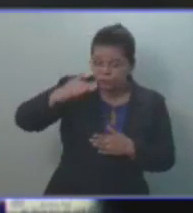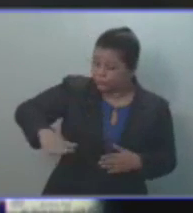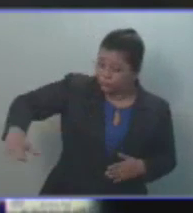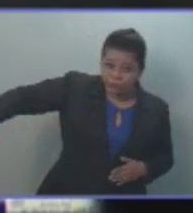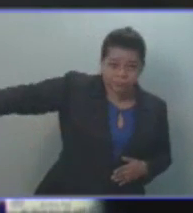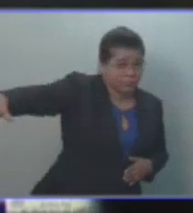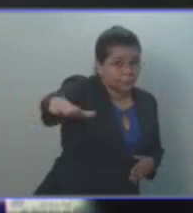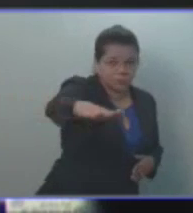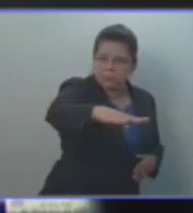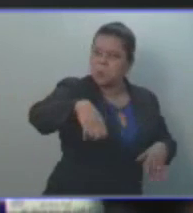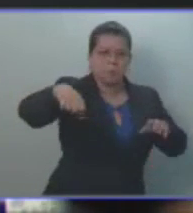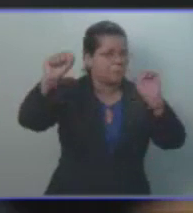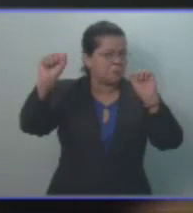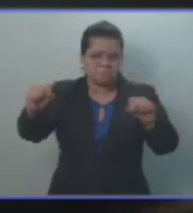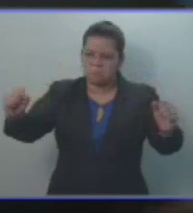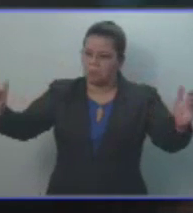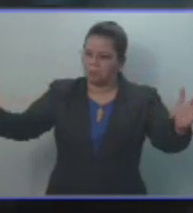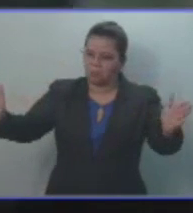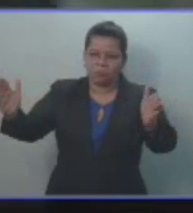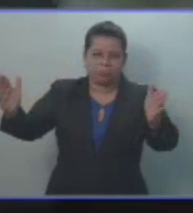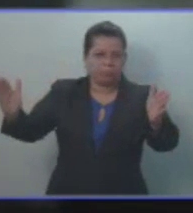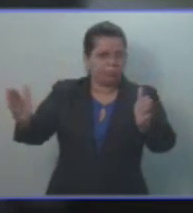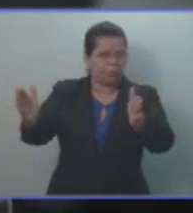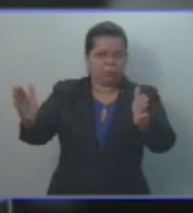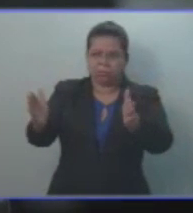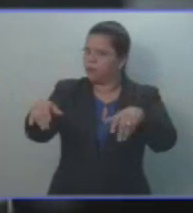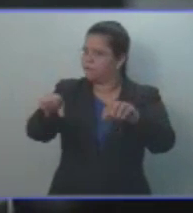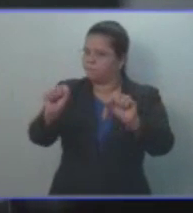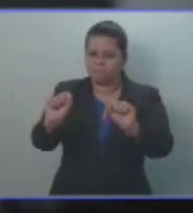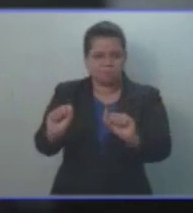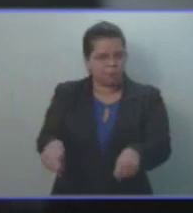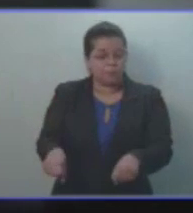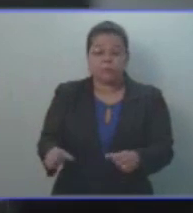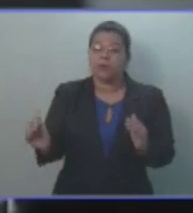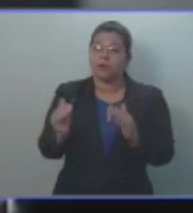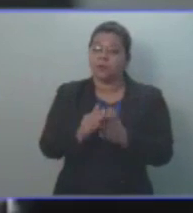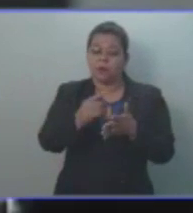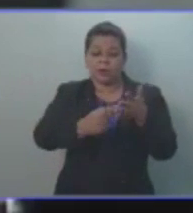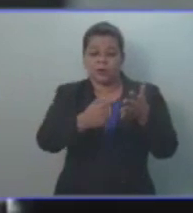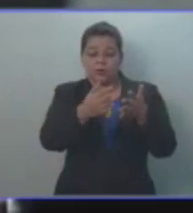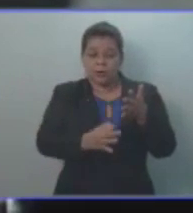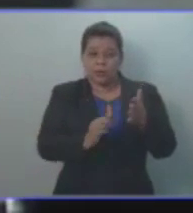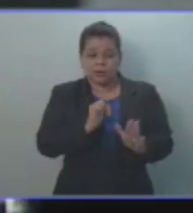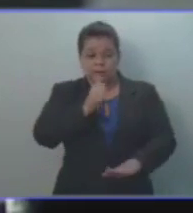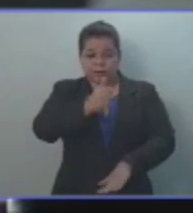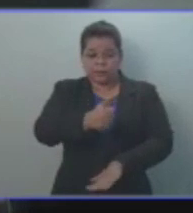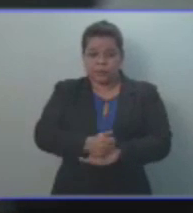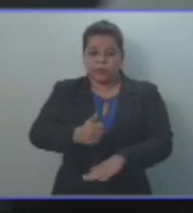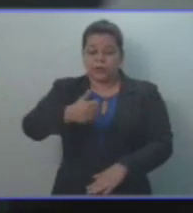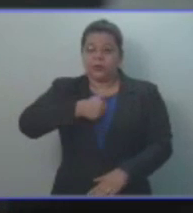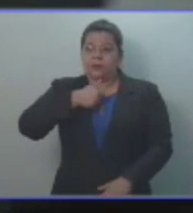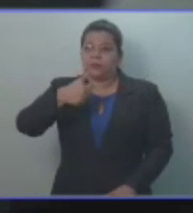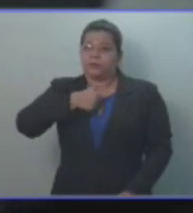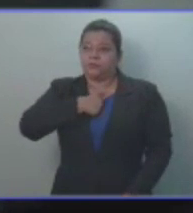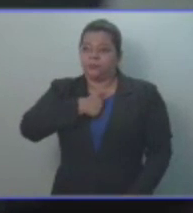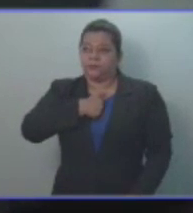irreductible. Asimismo, la ley marco crea una institucionalidad propia,